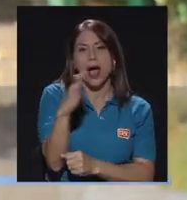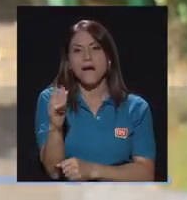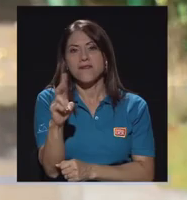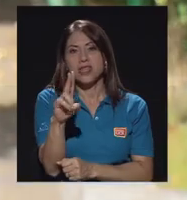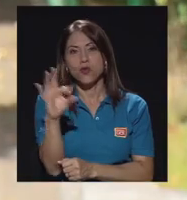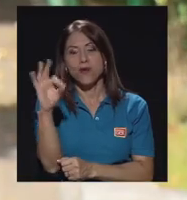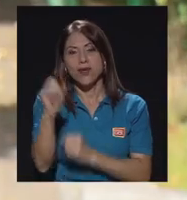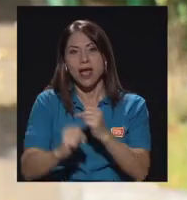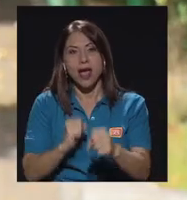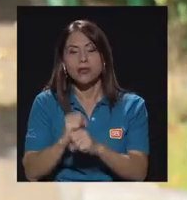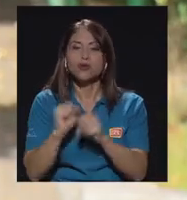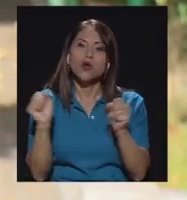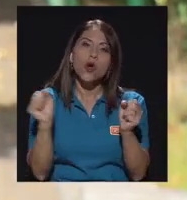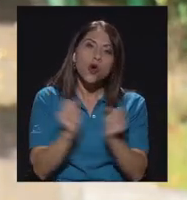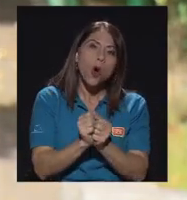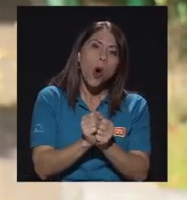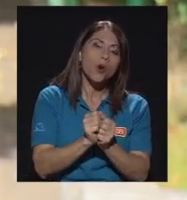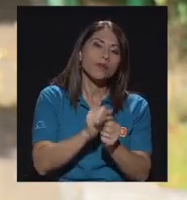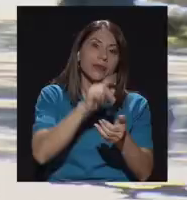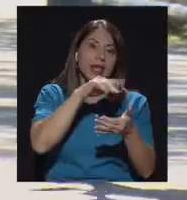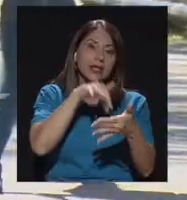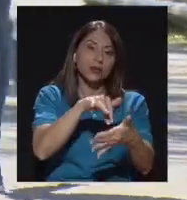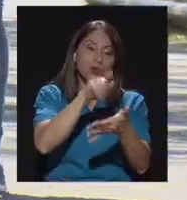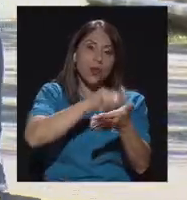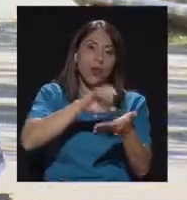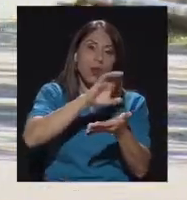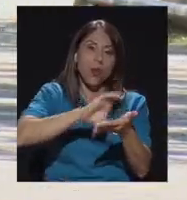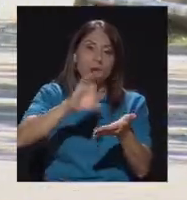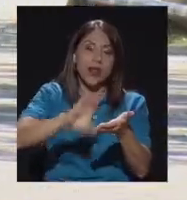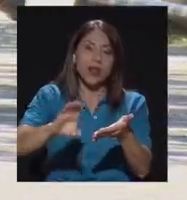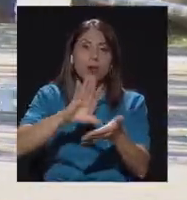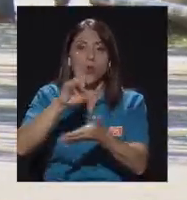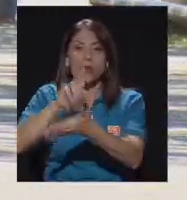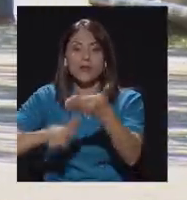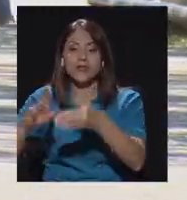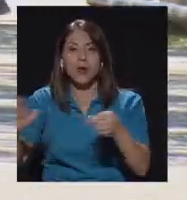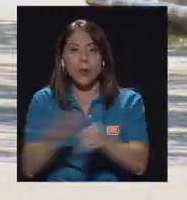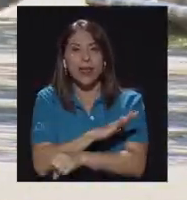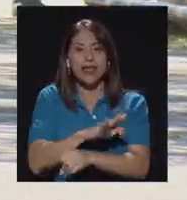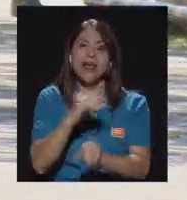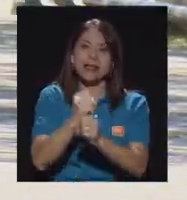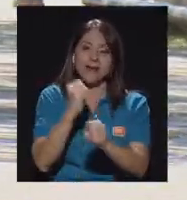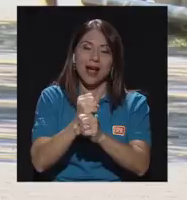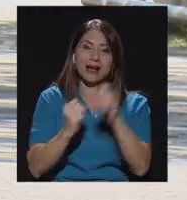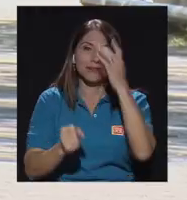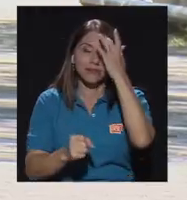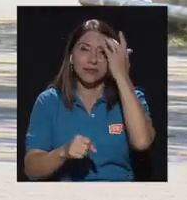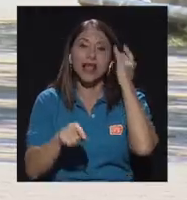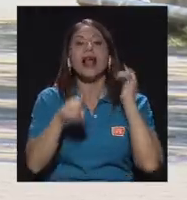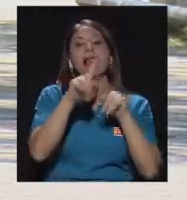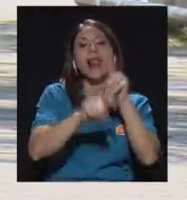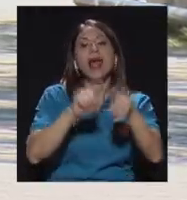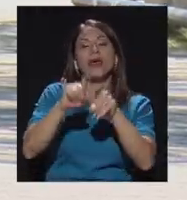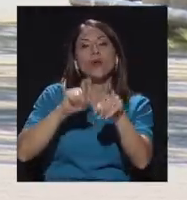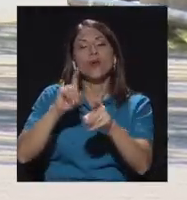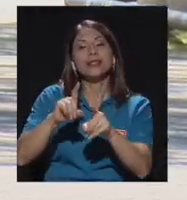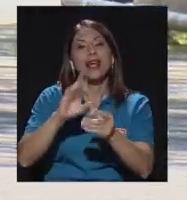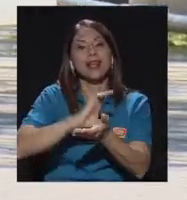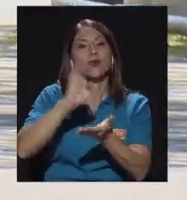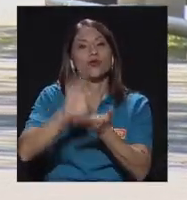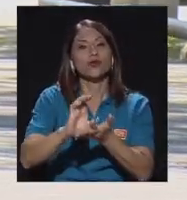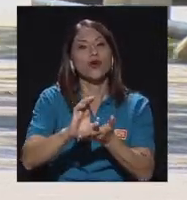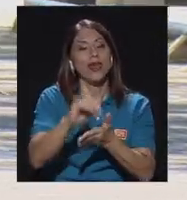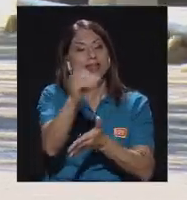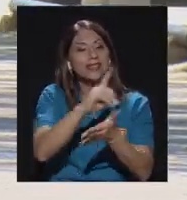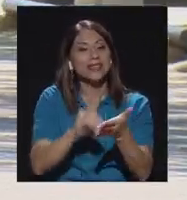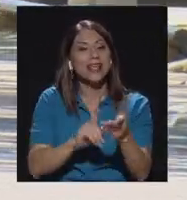con secundaria y universidad completa y que trabajan. La encuesta se realizó en el curso Diseño de Encuestas por